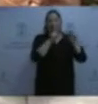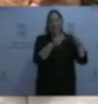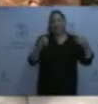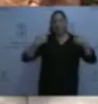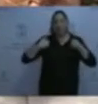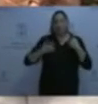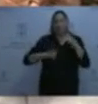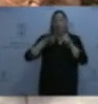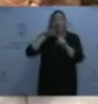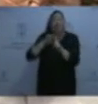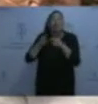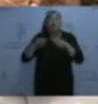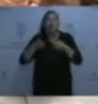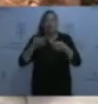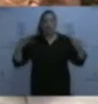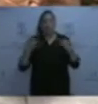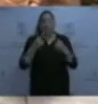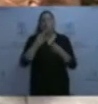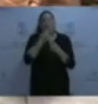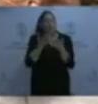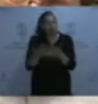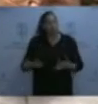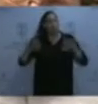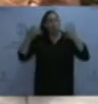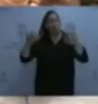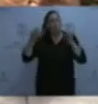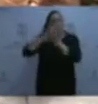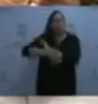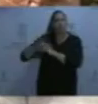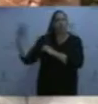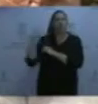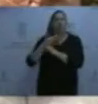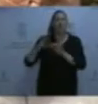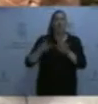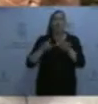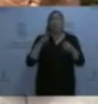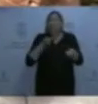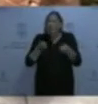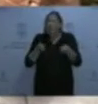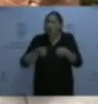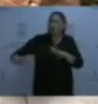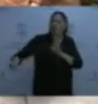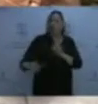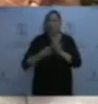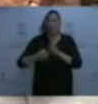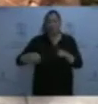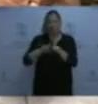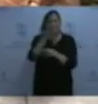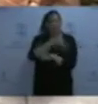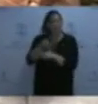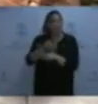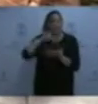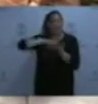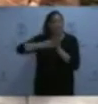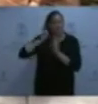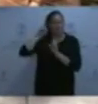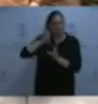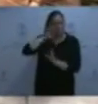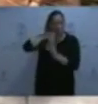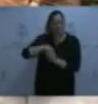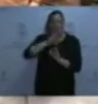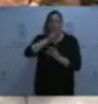objetivo comercial es, y cito literalmente, lograr el monopolio de la medición de la eficacia en el sistema educativo. Es decir,